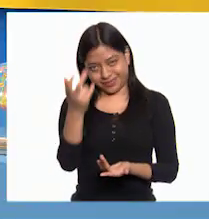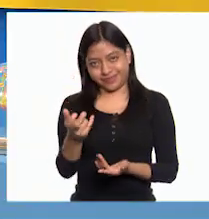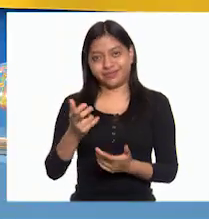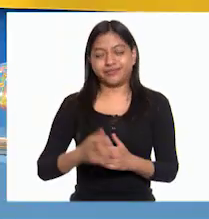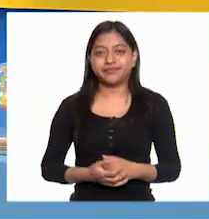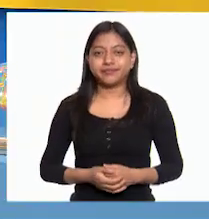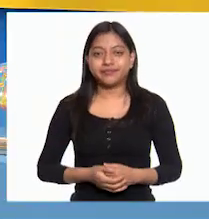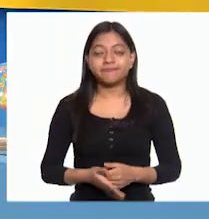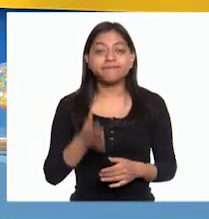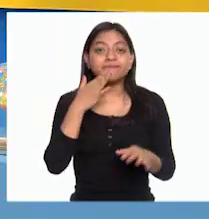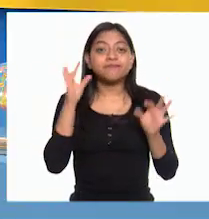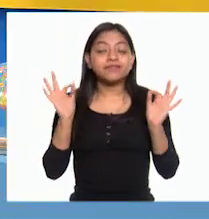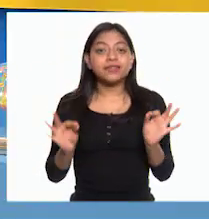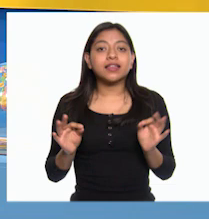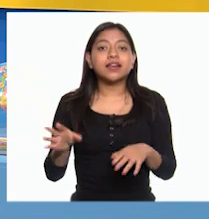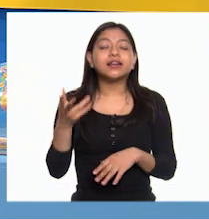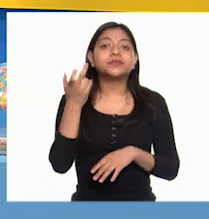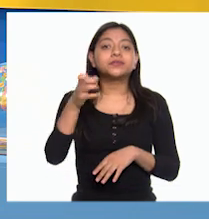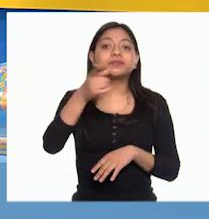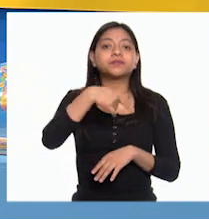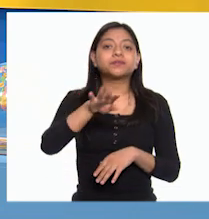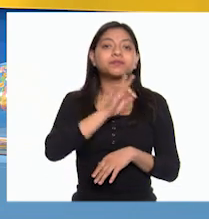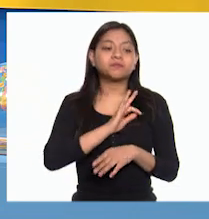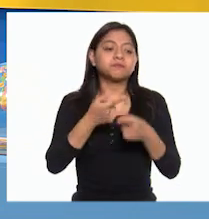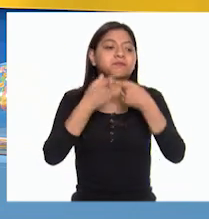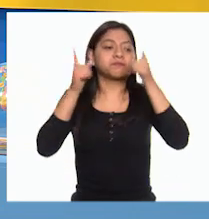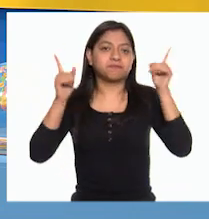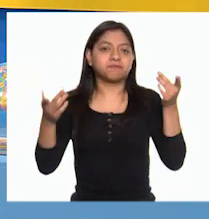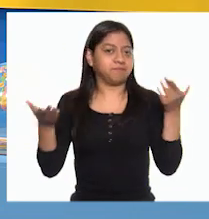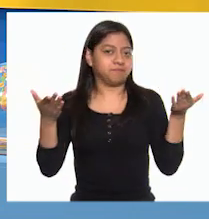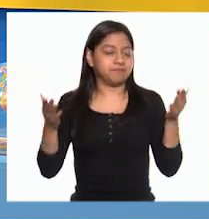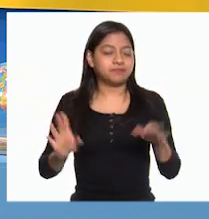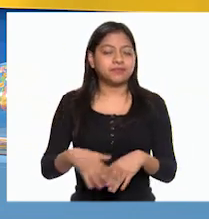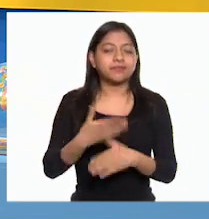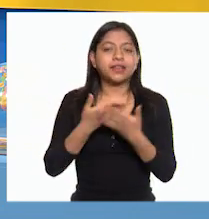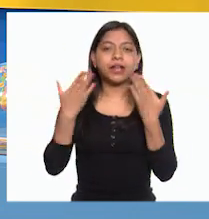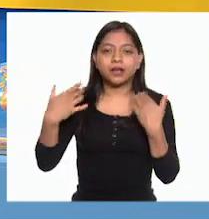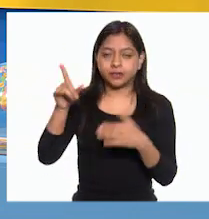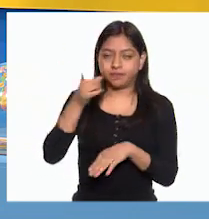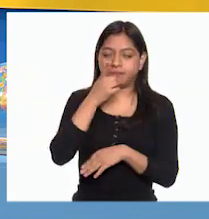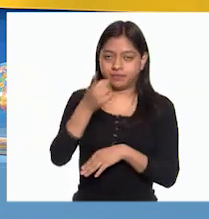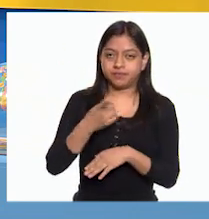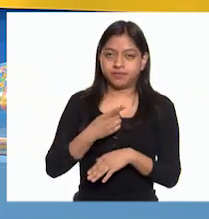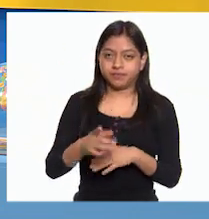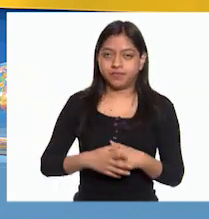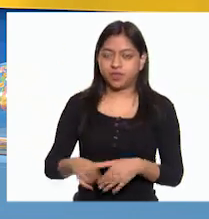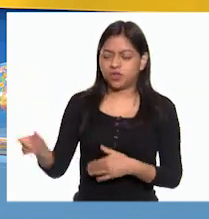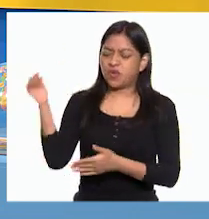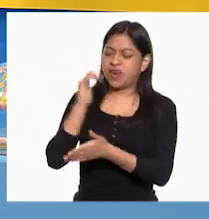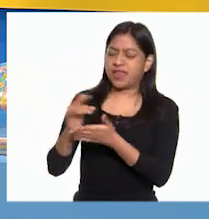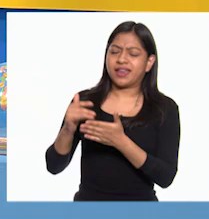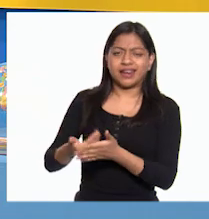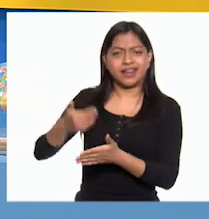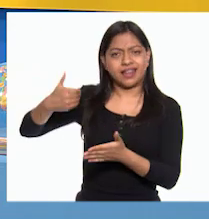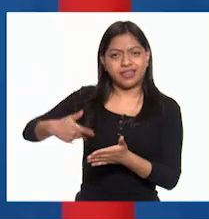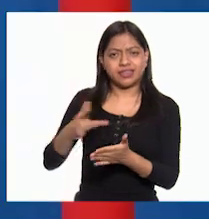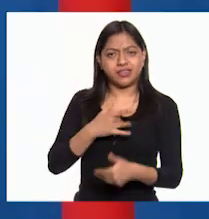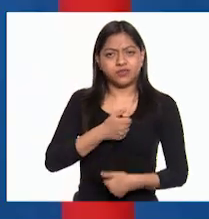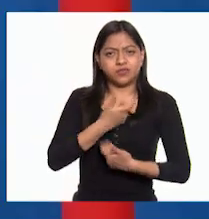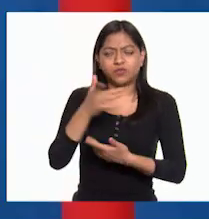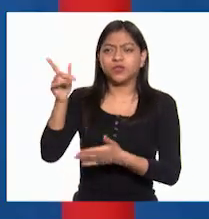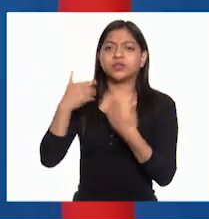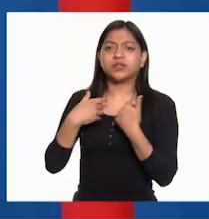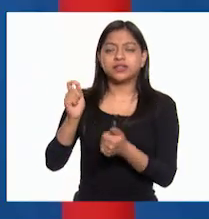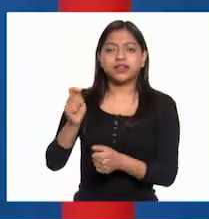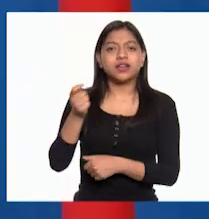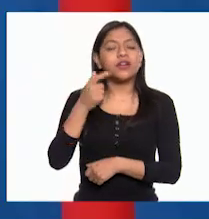María. Es una manera posible de distinguirlo. Ahora dime, ¿cuáles son tus impresiones del poema? Pues